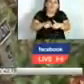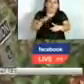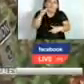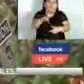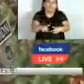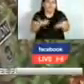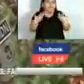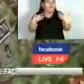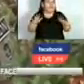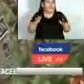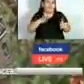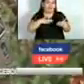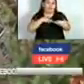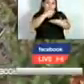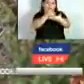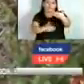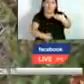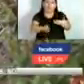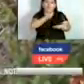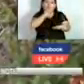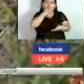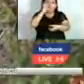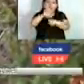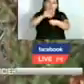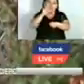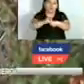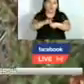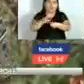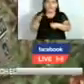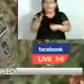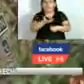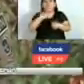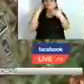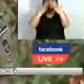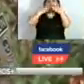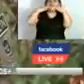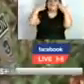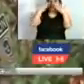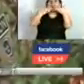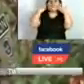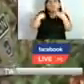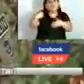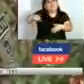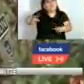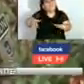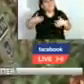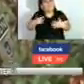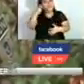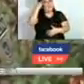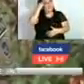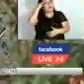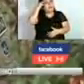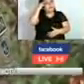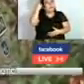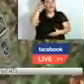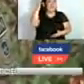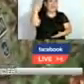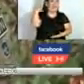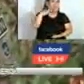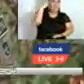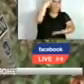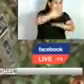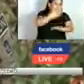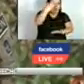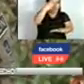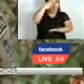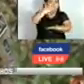que ya se tiene. Estamos contentos porque consideramos que todos esos obstáculos que se han